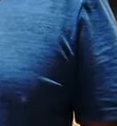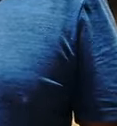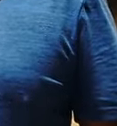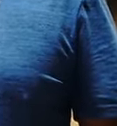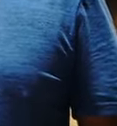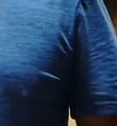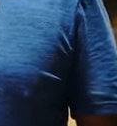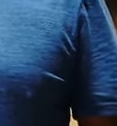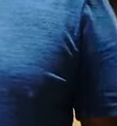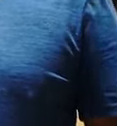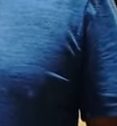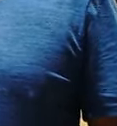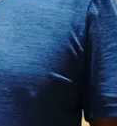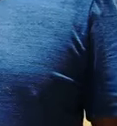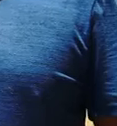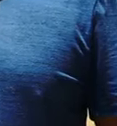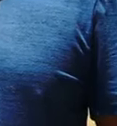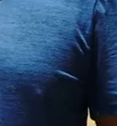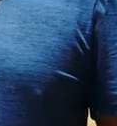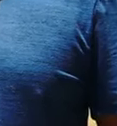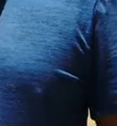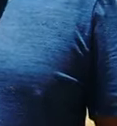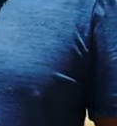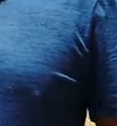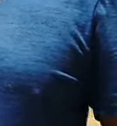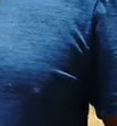gobierno federal es hablar de una esperanza que estamos viviendo.